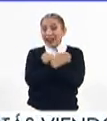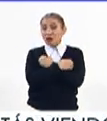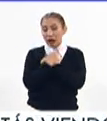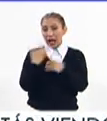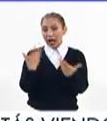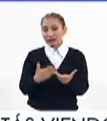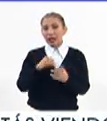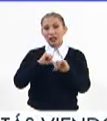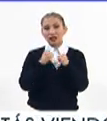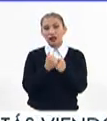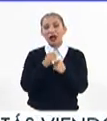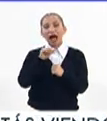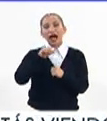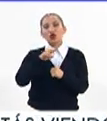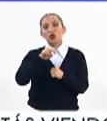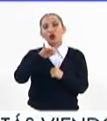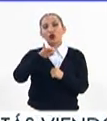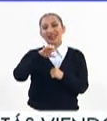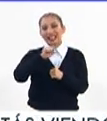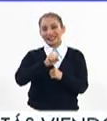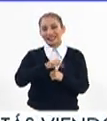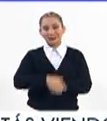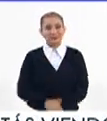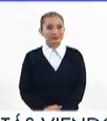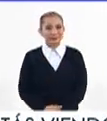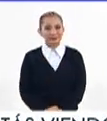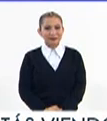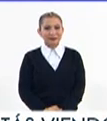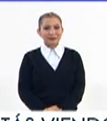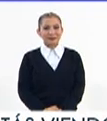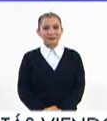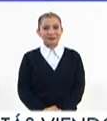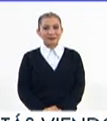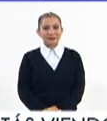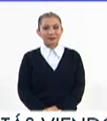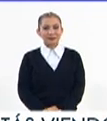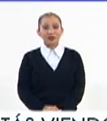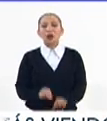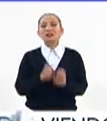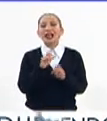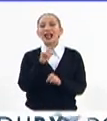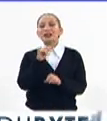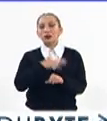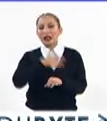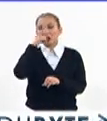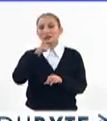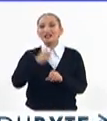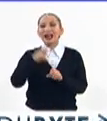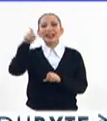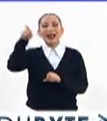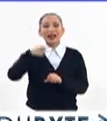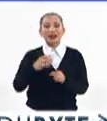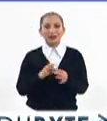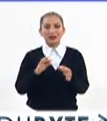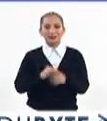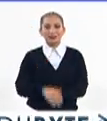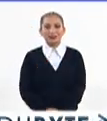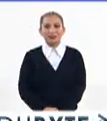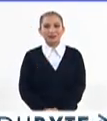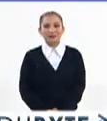que realiza la Asociación Nacional de Universidades e Instituciones de Educación Superior. ¿Cómo estás, Elis? Buenas noches, ¿cómo van las cosas por allá?